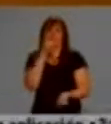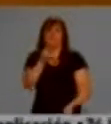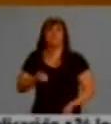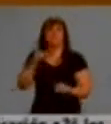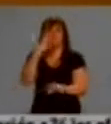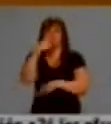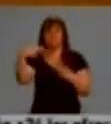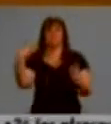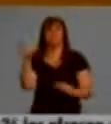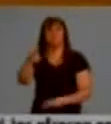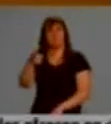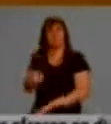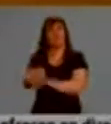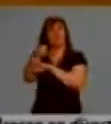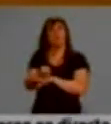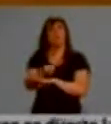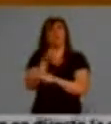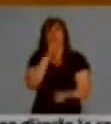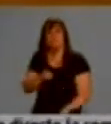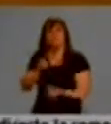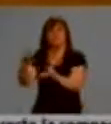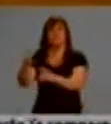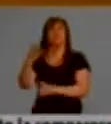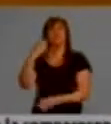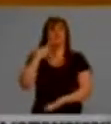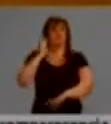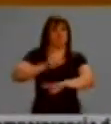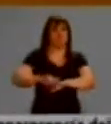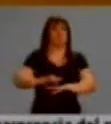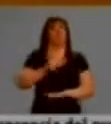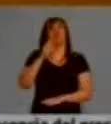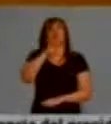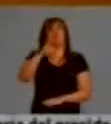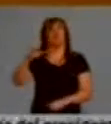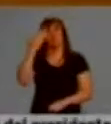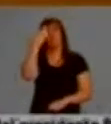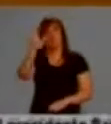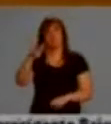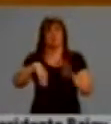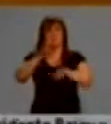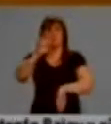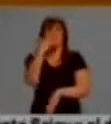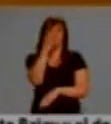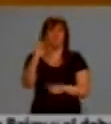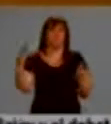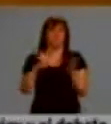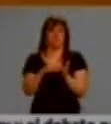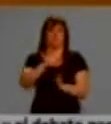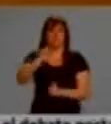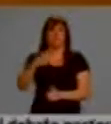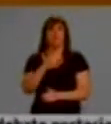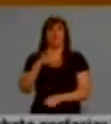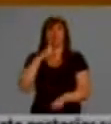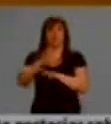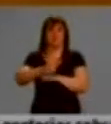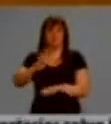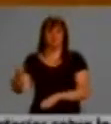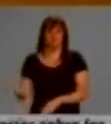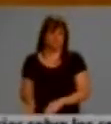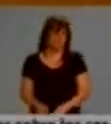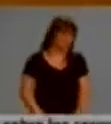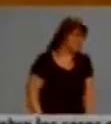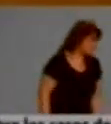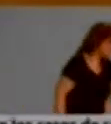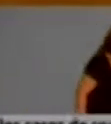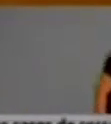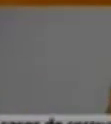se les obliga a notificar al Tribunal de Cuentas las donaciones recibidas superiores a 50.000 euros, entre otras obligaciones.